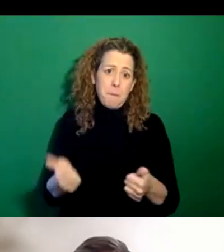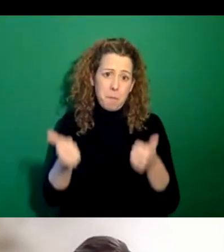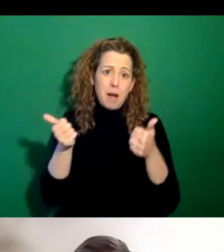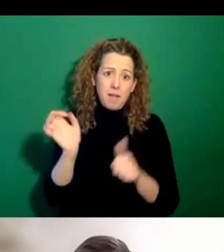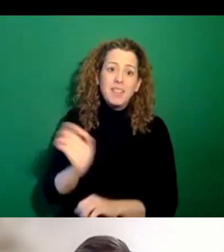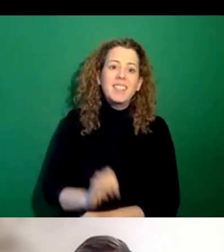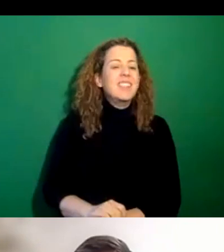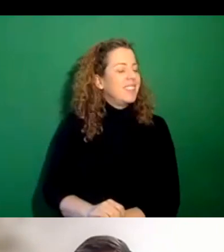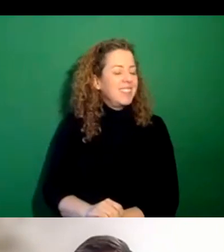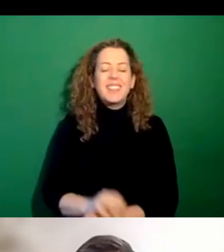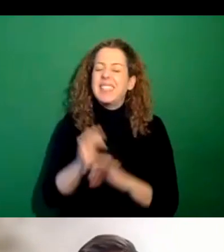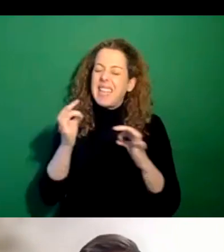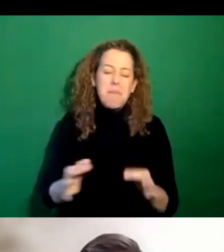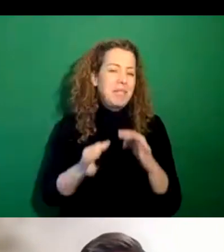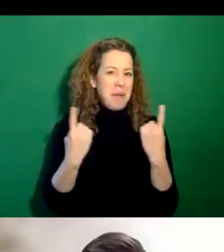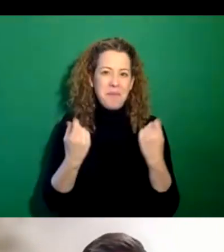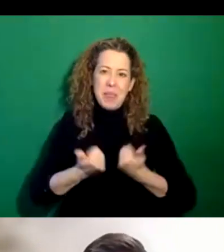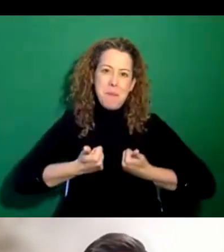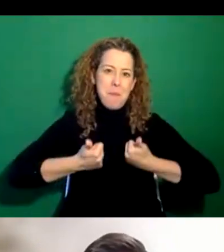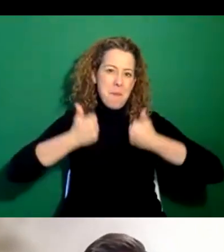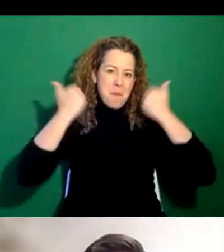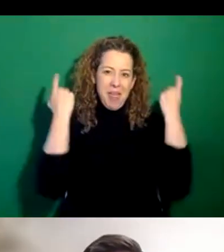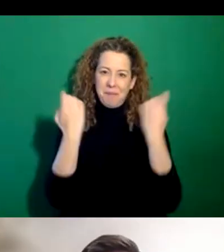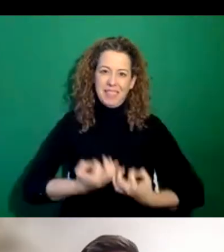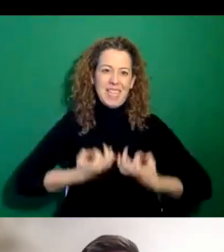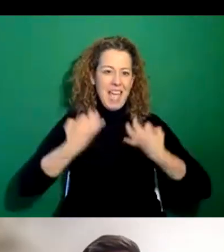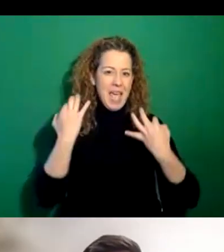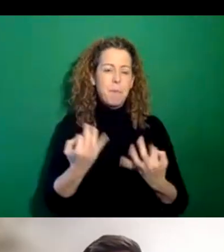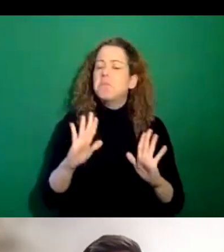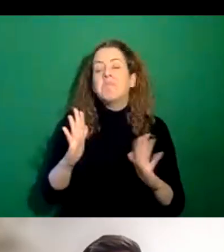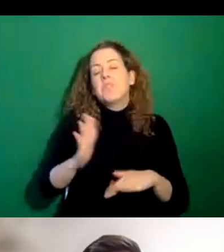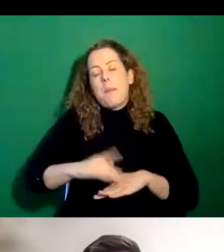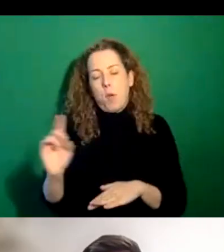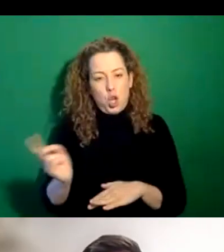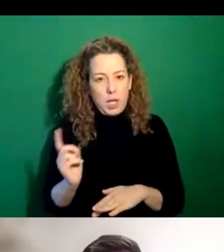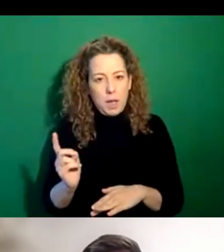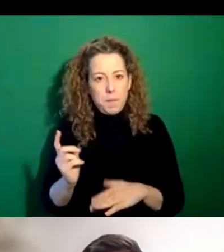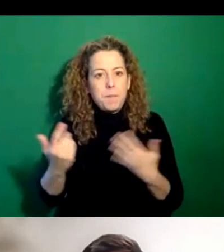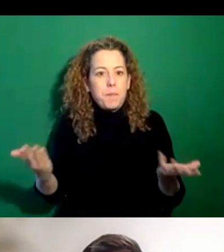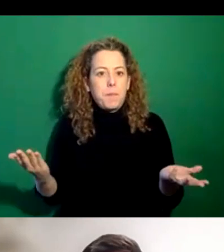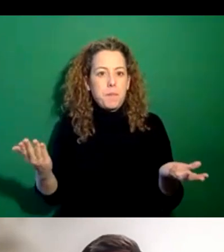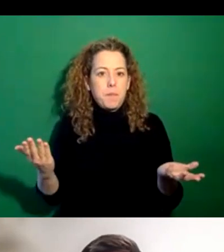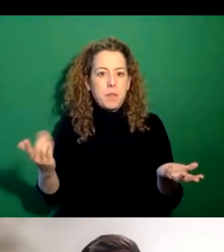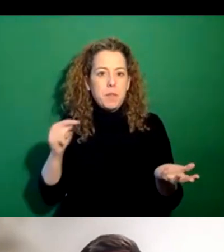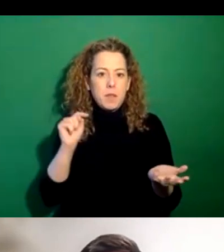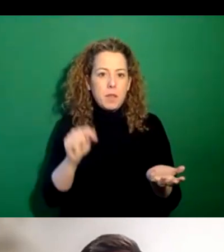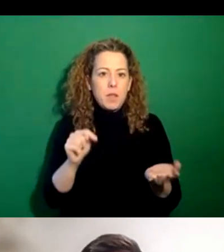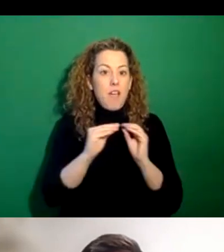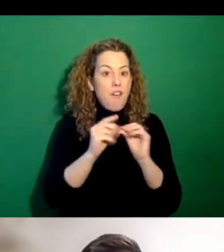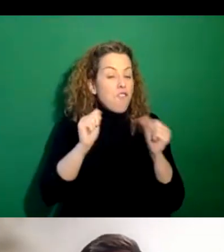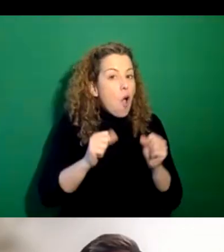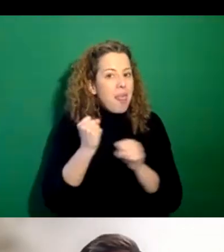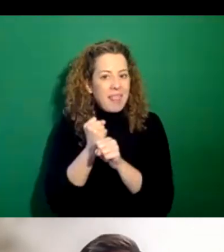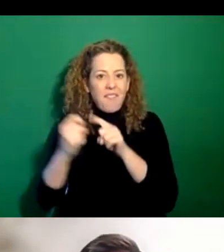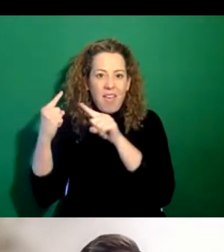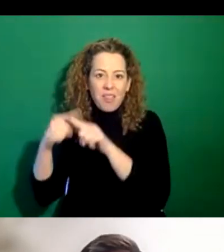Como... más necesario más Sí, ¿no? personal. No tiene por qué. Es que son formas de trabajar.